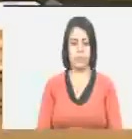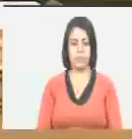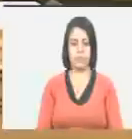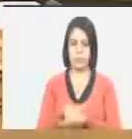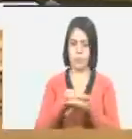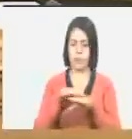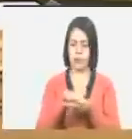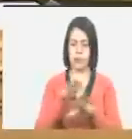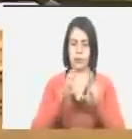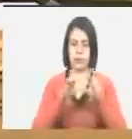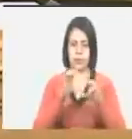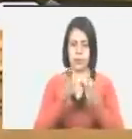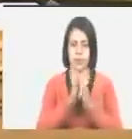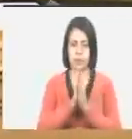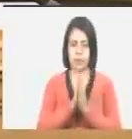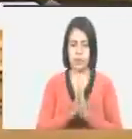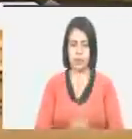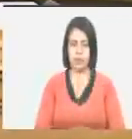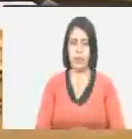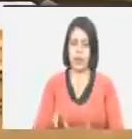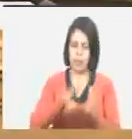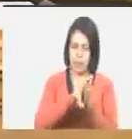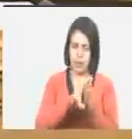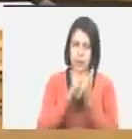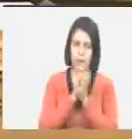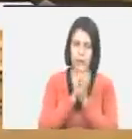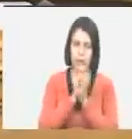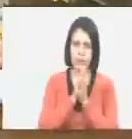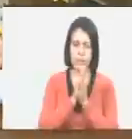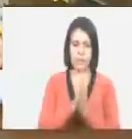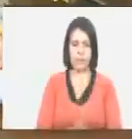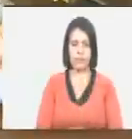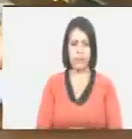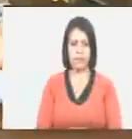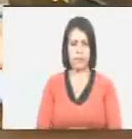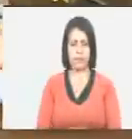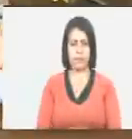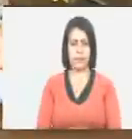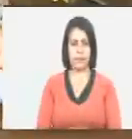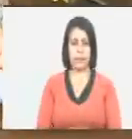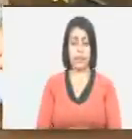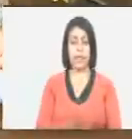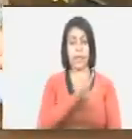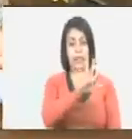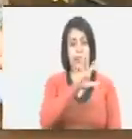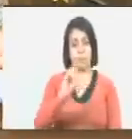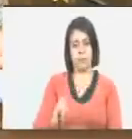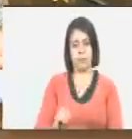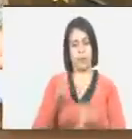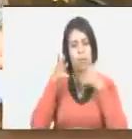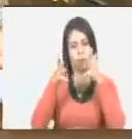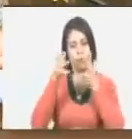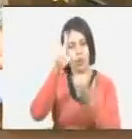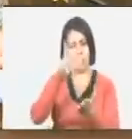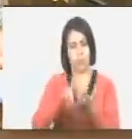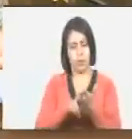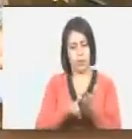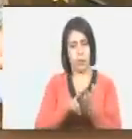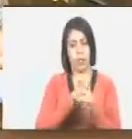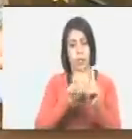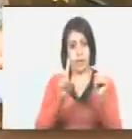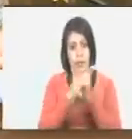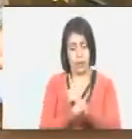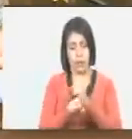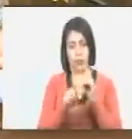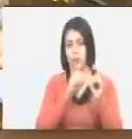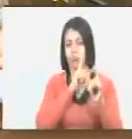Disculpe, secretaria. ¿Puede repetir? Repito. Quincuagésimo. Se sugiere aprobar con modificación